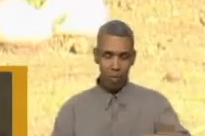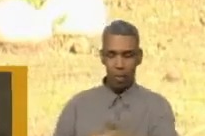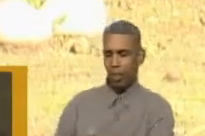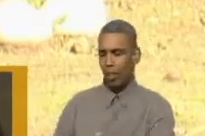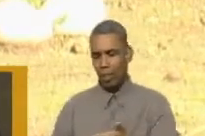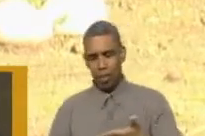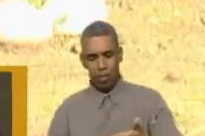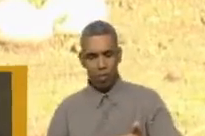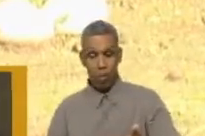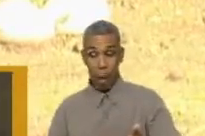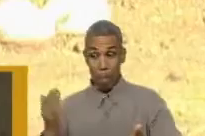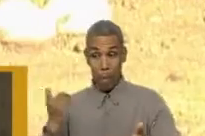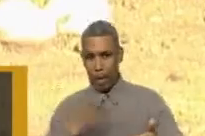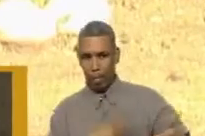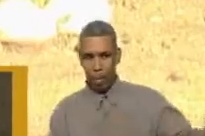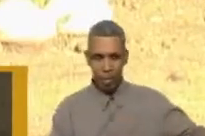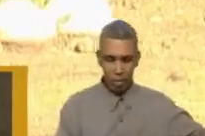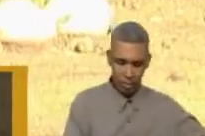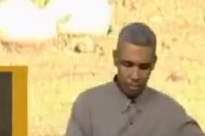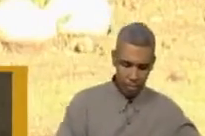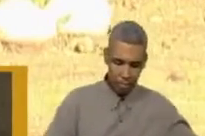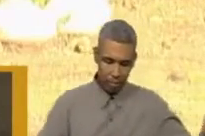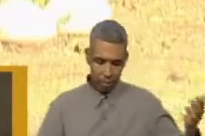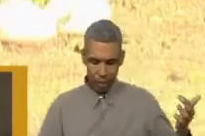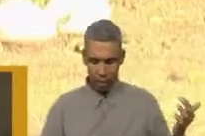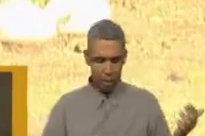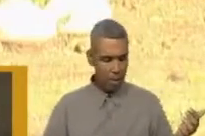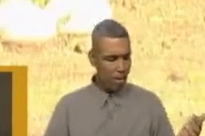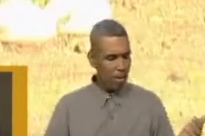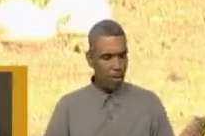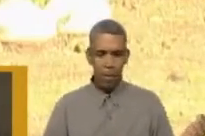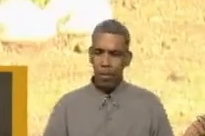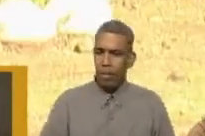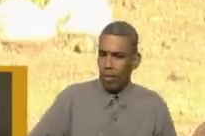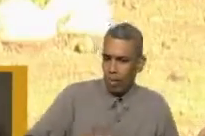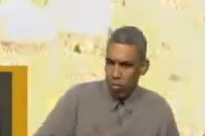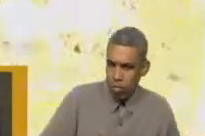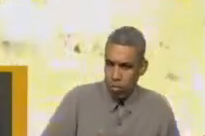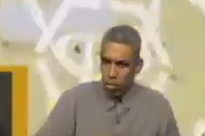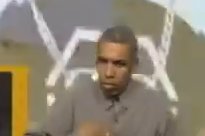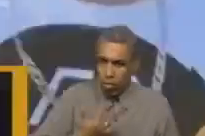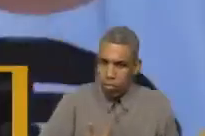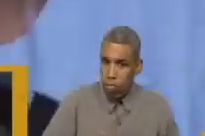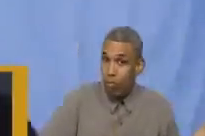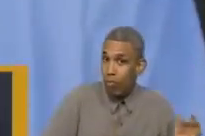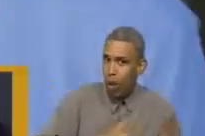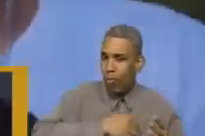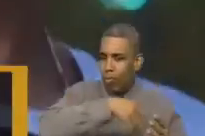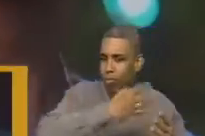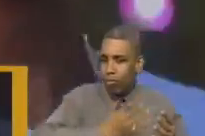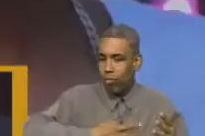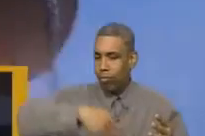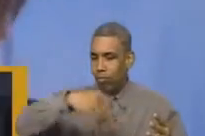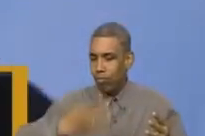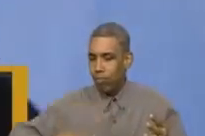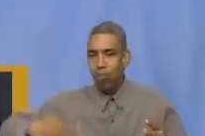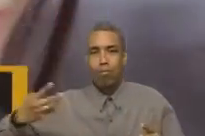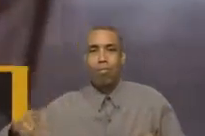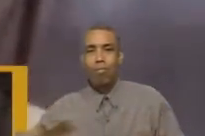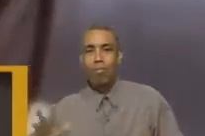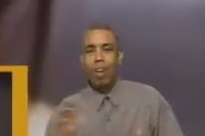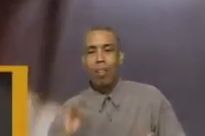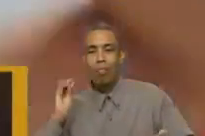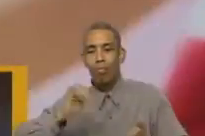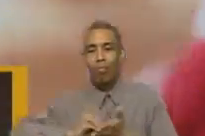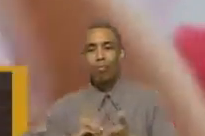bajista, entonces nos ayudó. La montamos en guitarra, ukelele, y comenzamos a trabajar la canción y ahí fluyó. Cabe destacar que el video de esta canción fue rodado